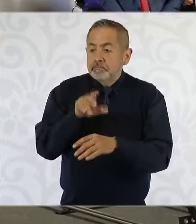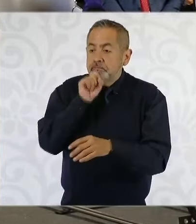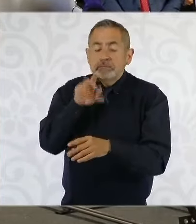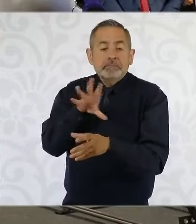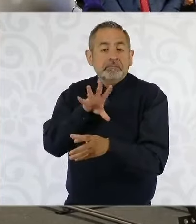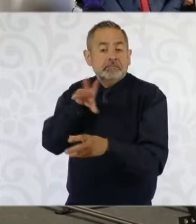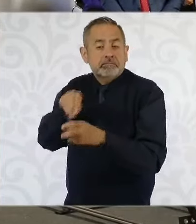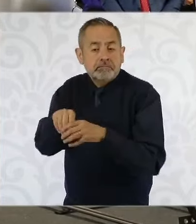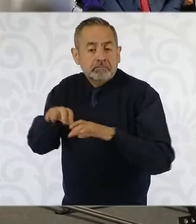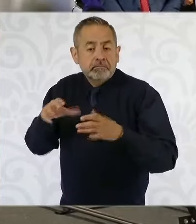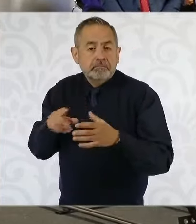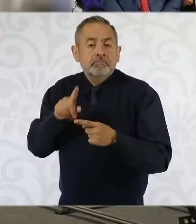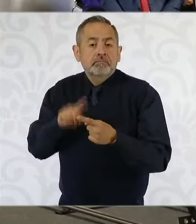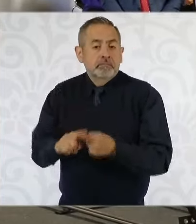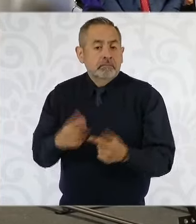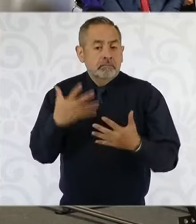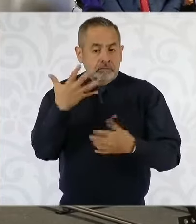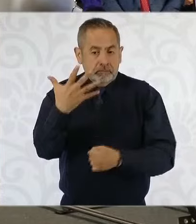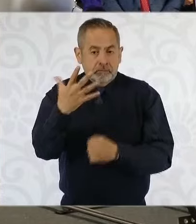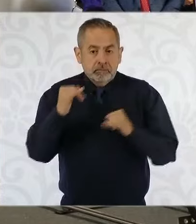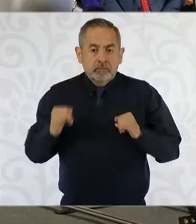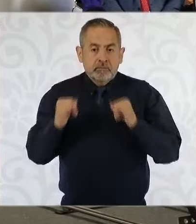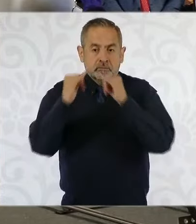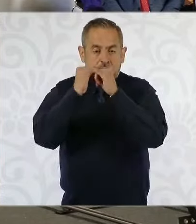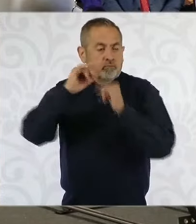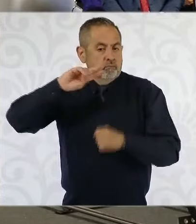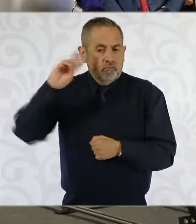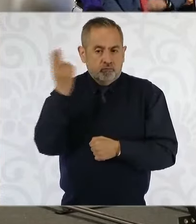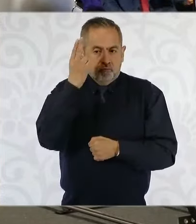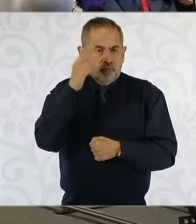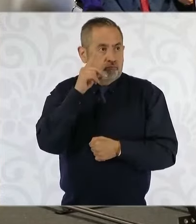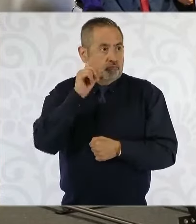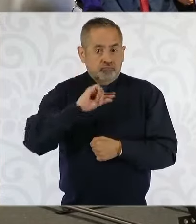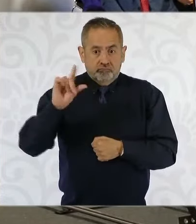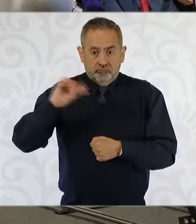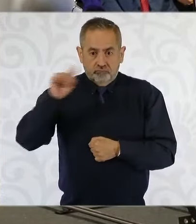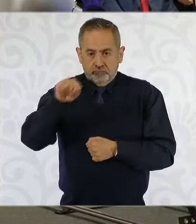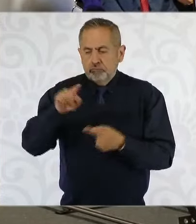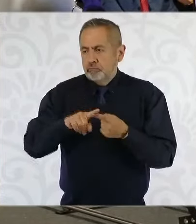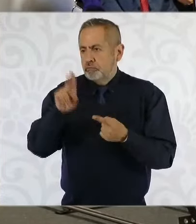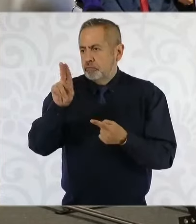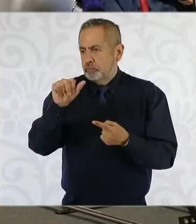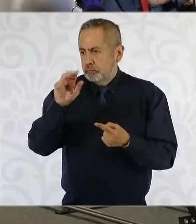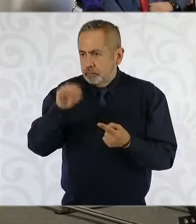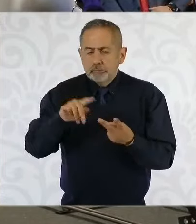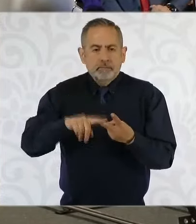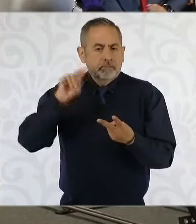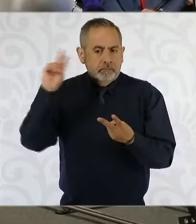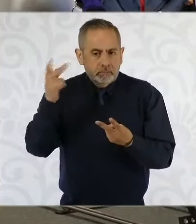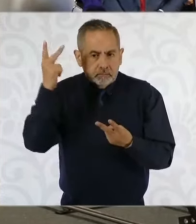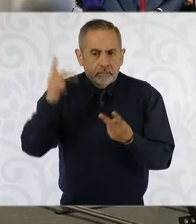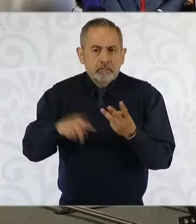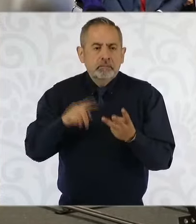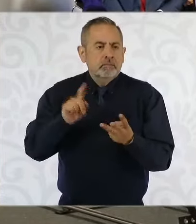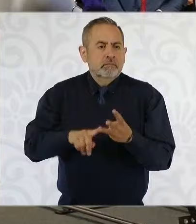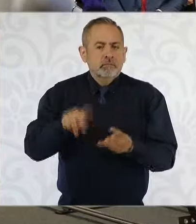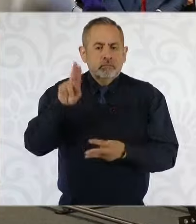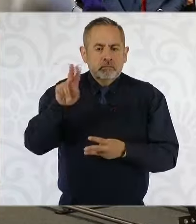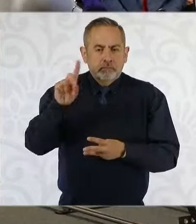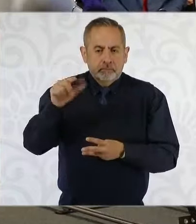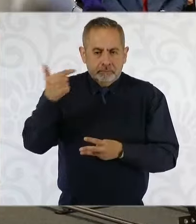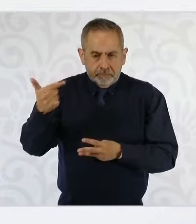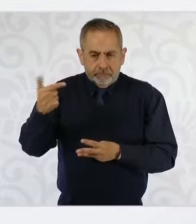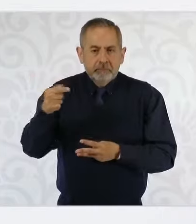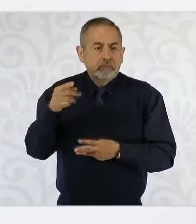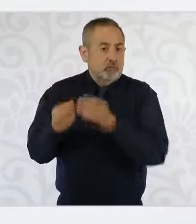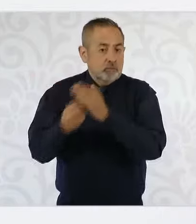presentes 5 instituciones académicas importantes en el país: la UNAM, el Politécnico, la UDG, que ahora